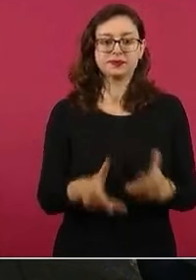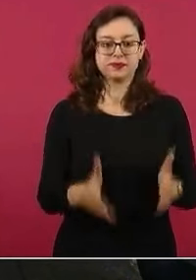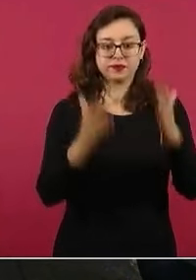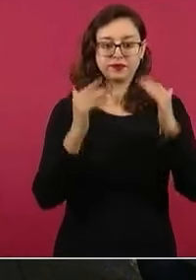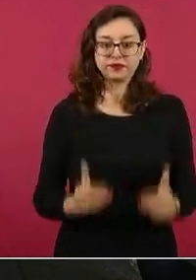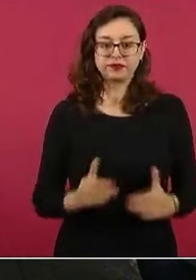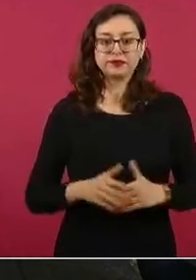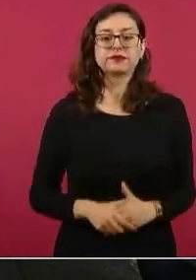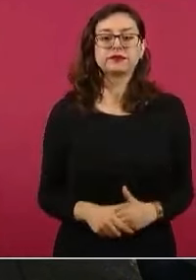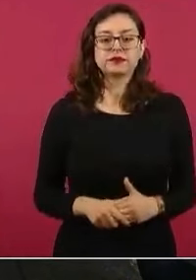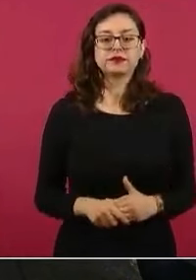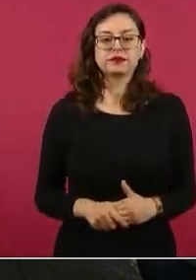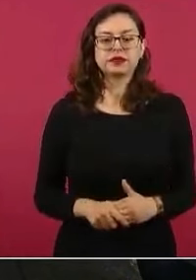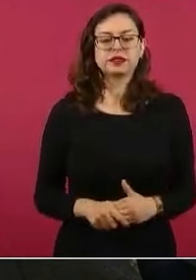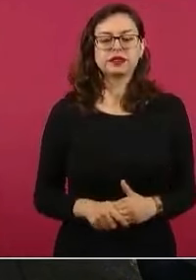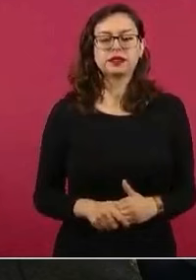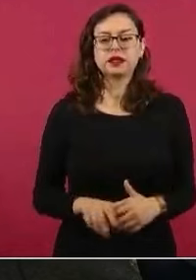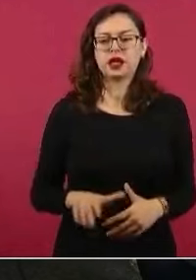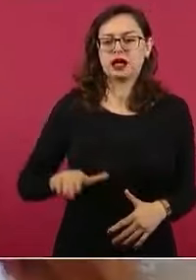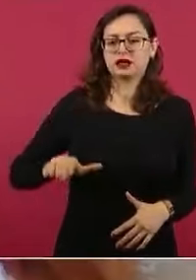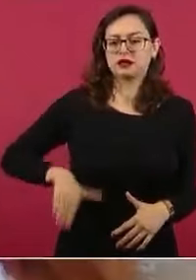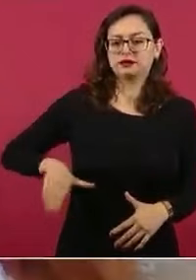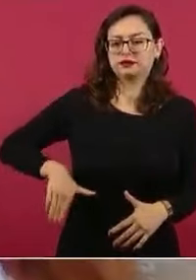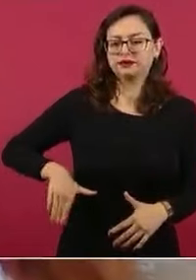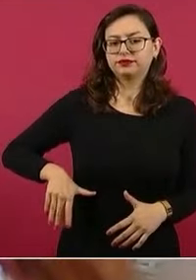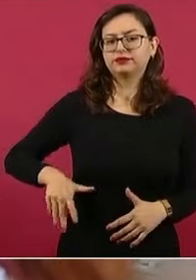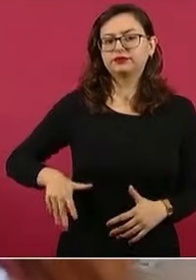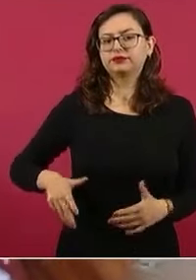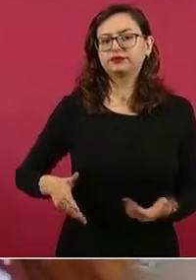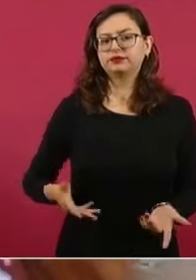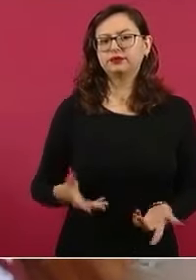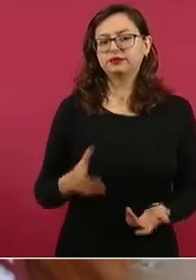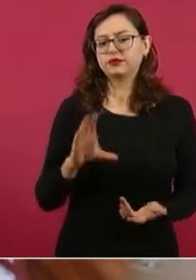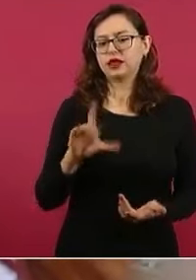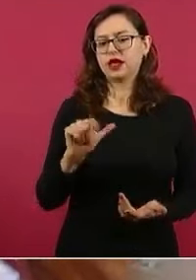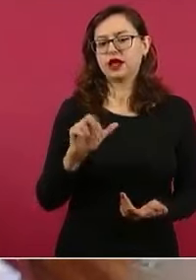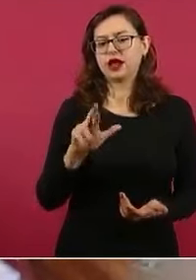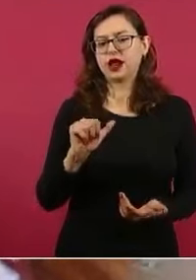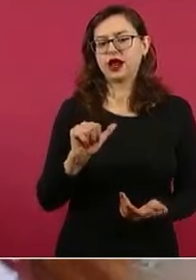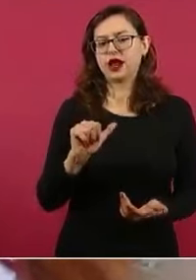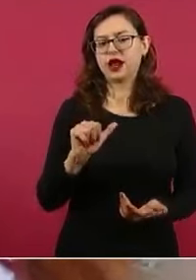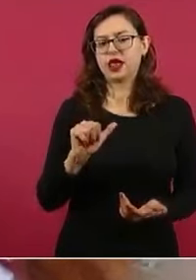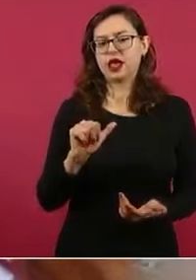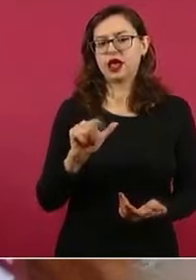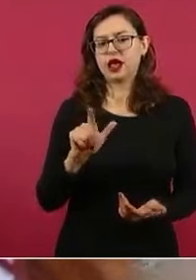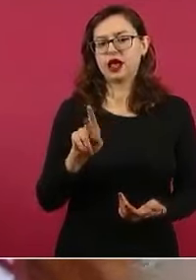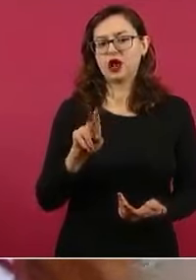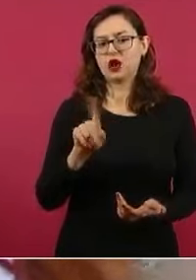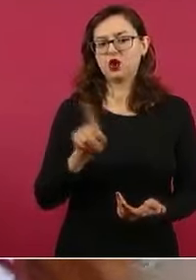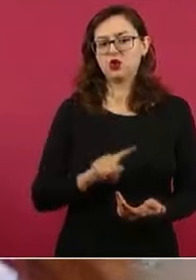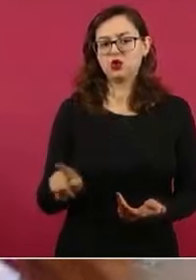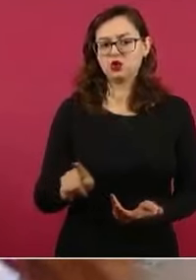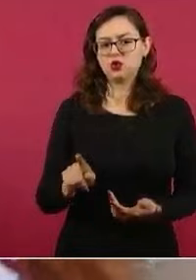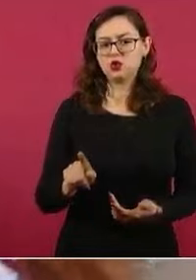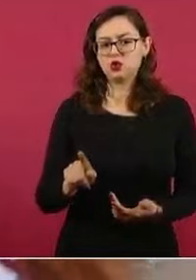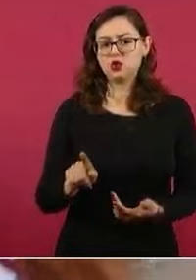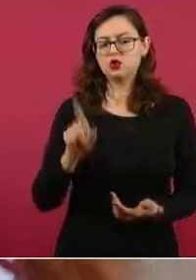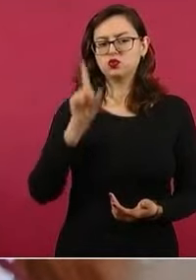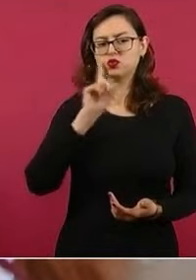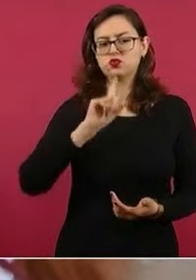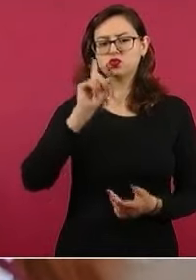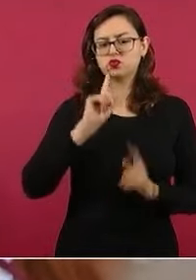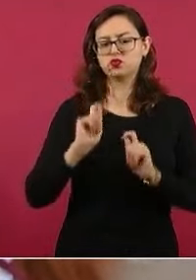presidente. Recientemente se dio el nombramiento de Clara Luz Flores como titular del Secretariado Ejecutivo del Sistema Nacional de Seguridad